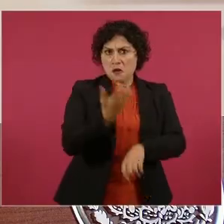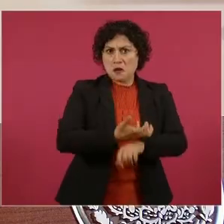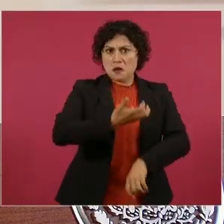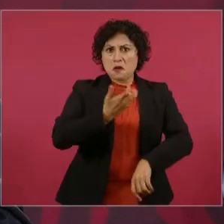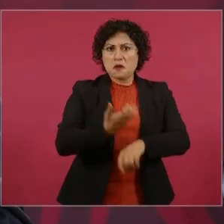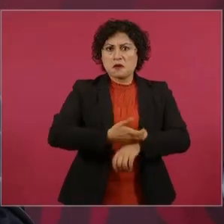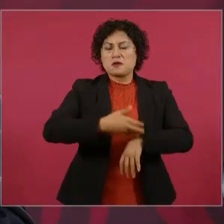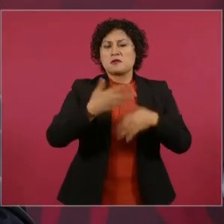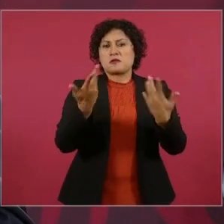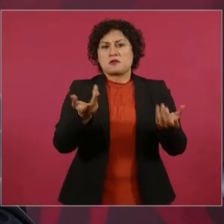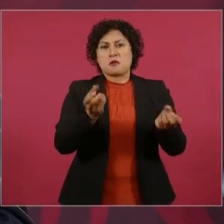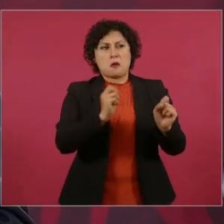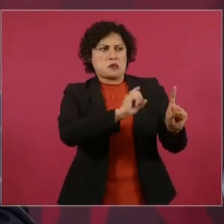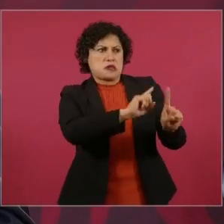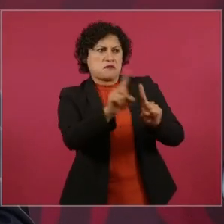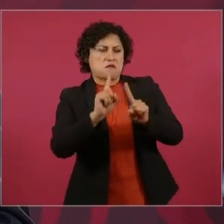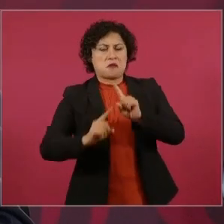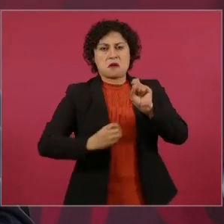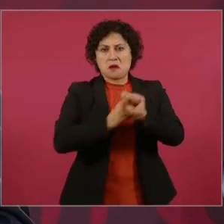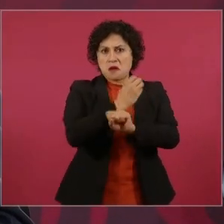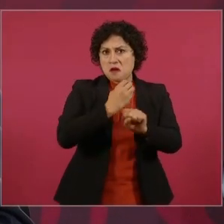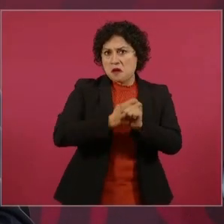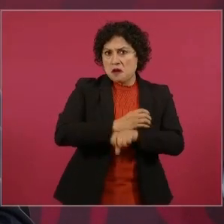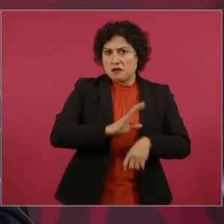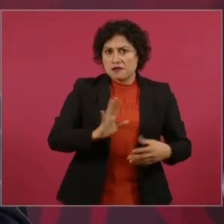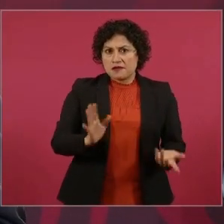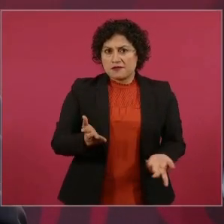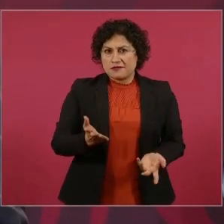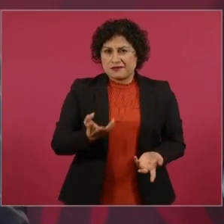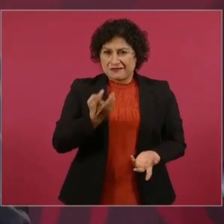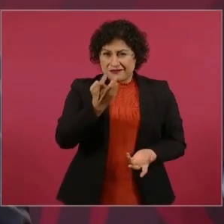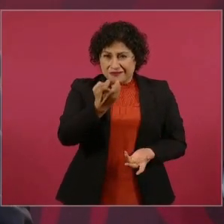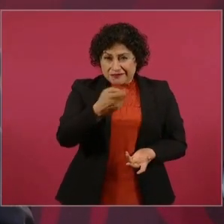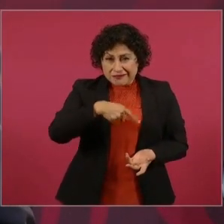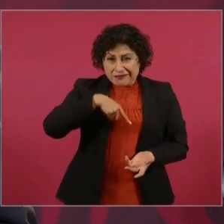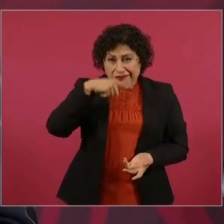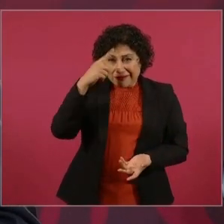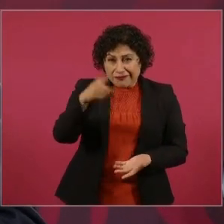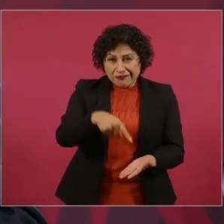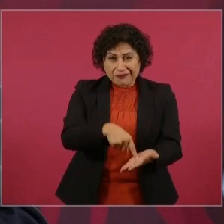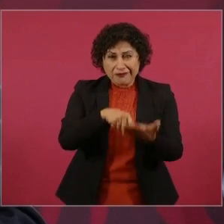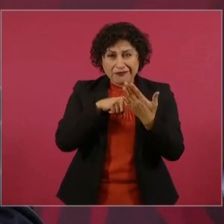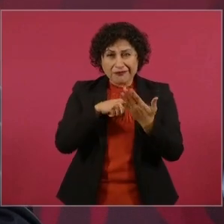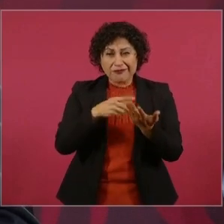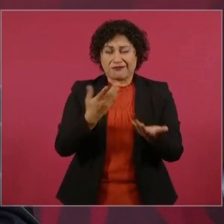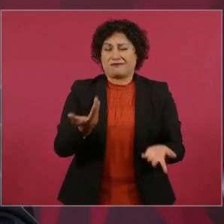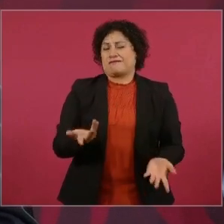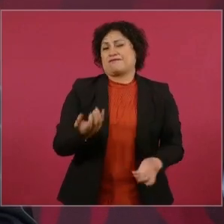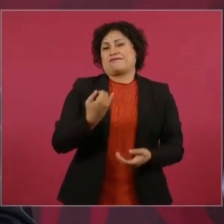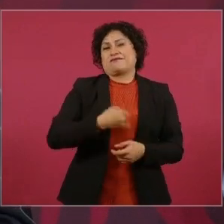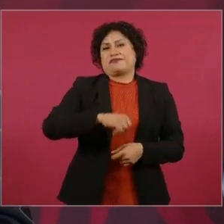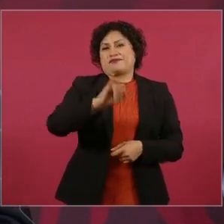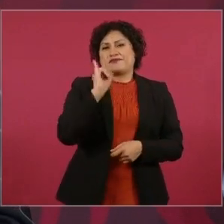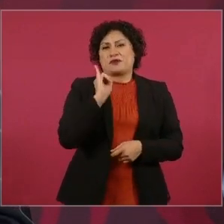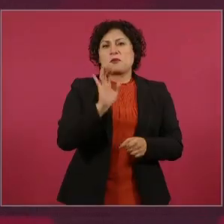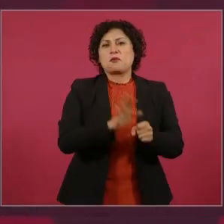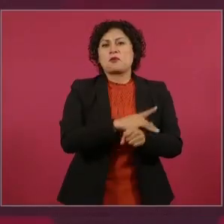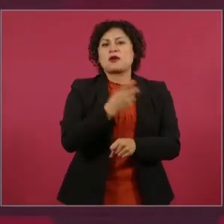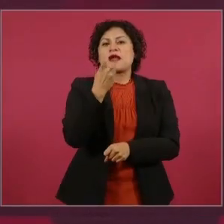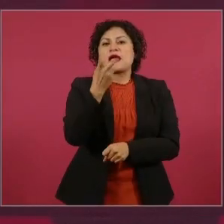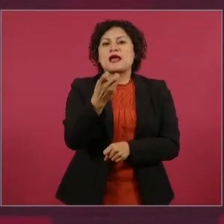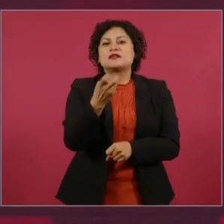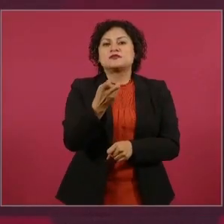Miami Nueva York que obtuvistes mediante la